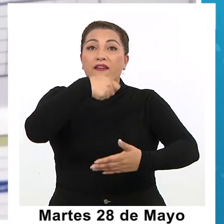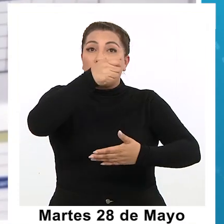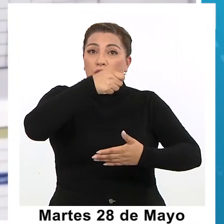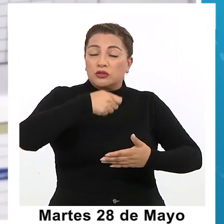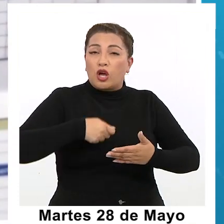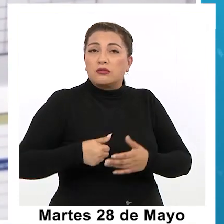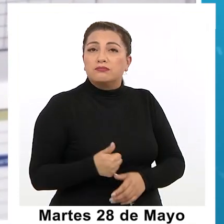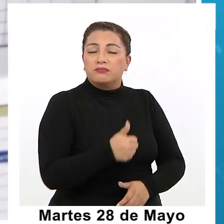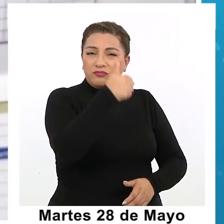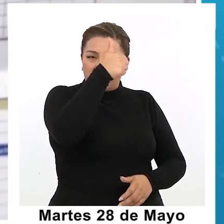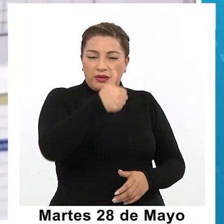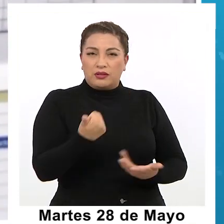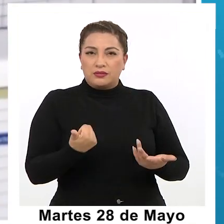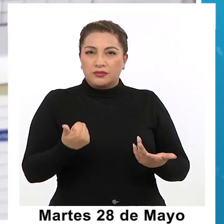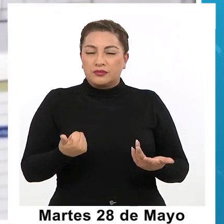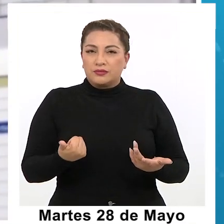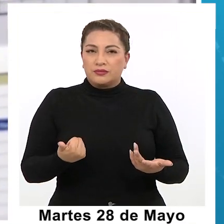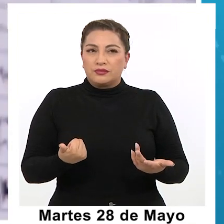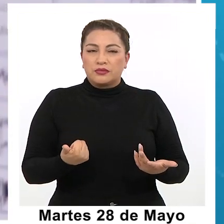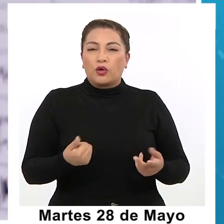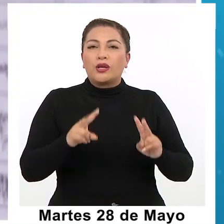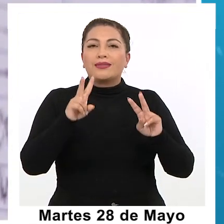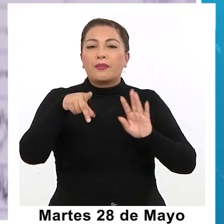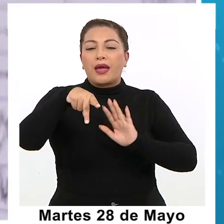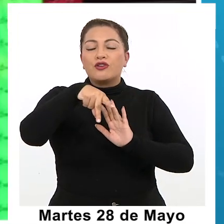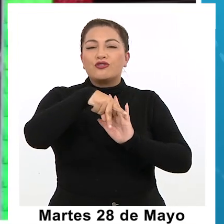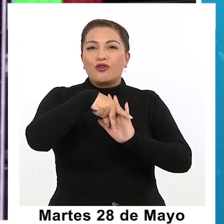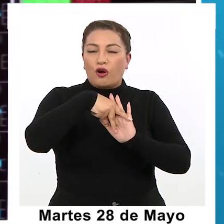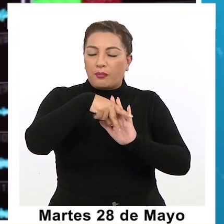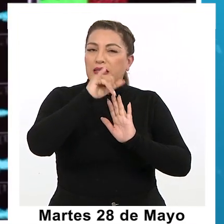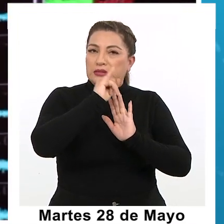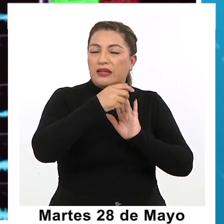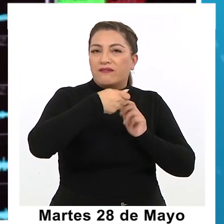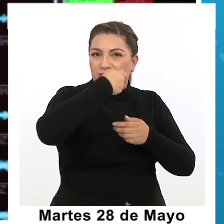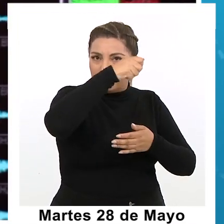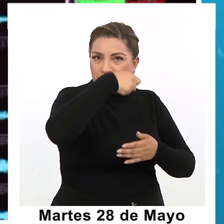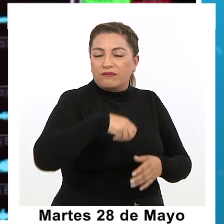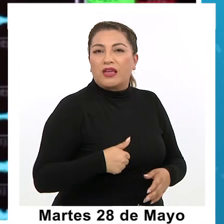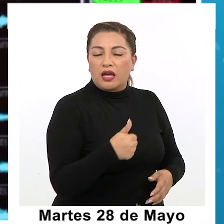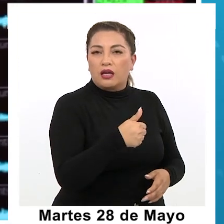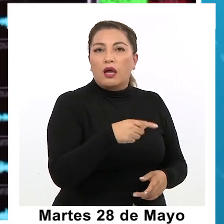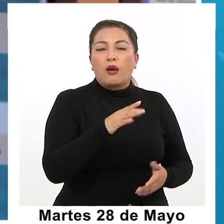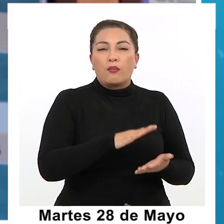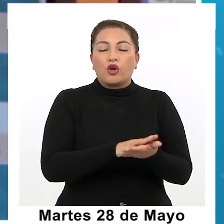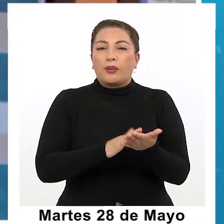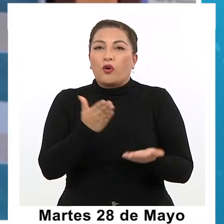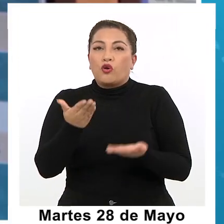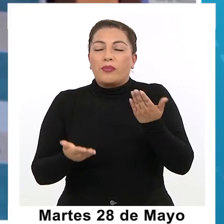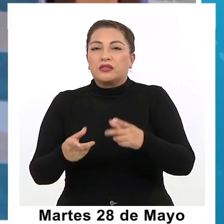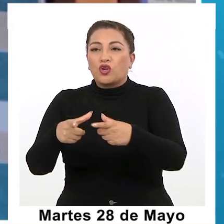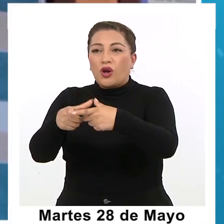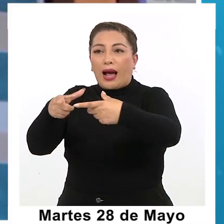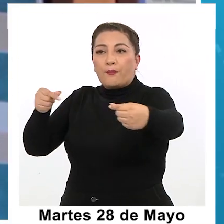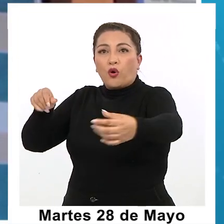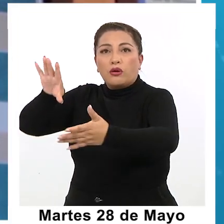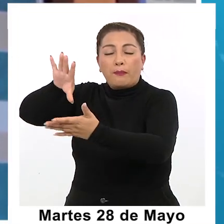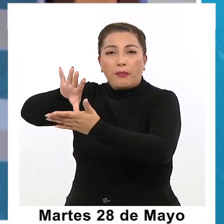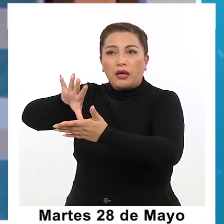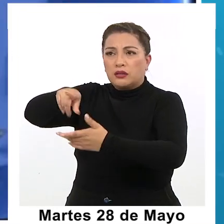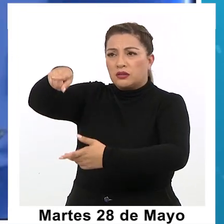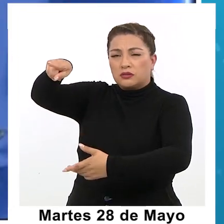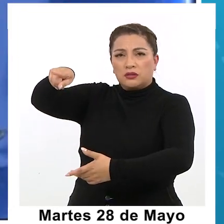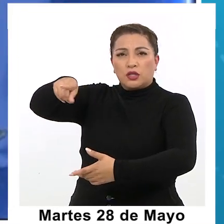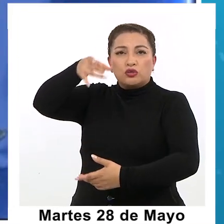evaluado respecto a su normativa, a su exigencia, pero hay muchas brechas respecto de Japón, por ejemplo, la inversión que ellos tienen en el